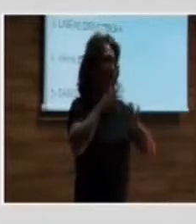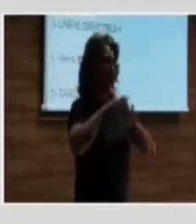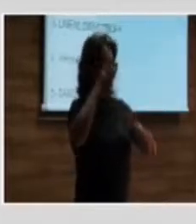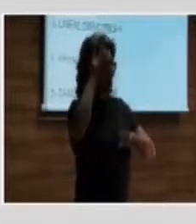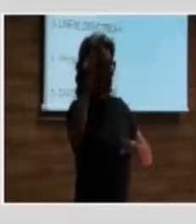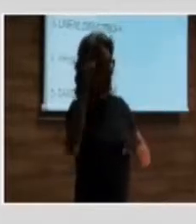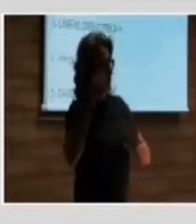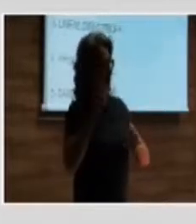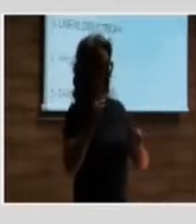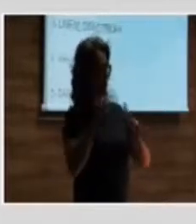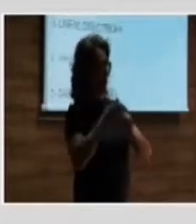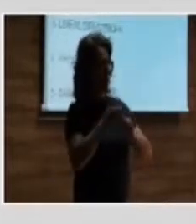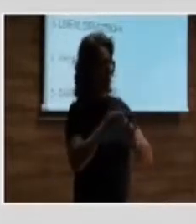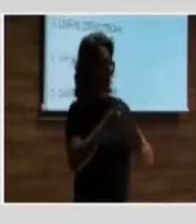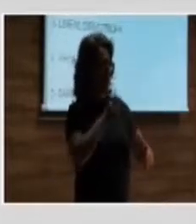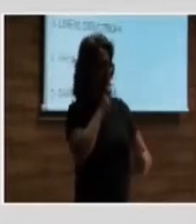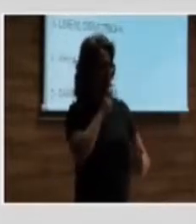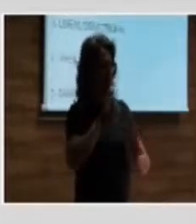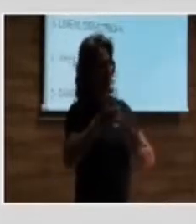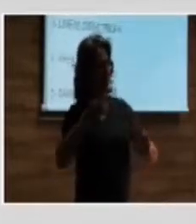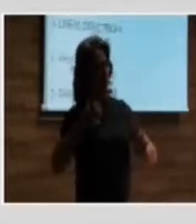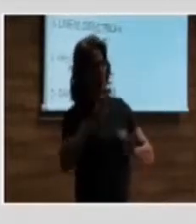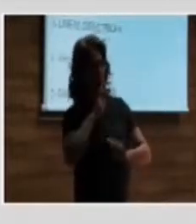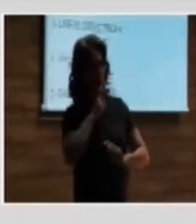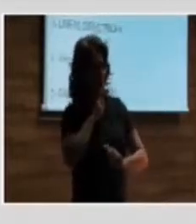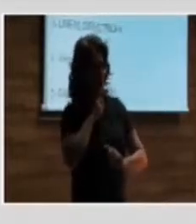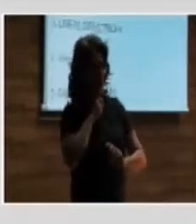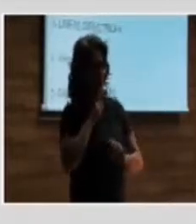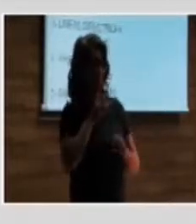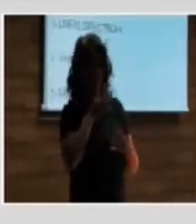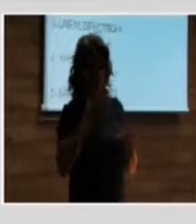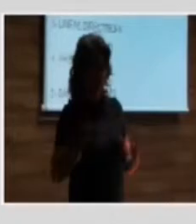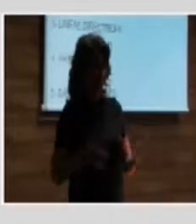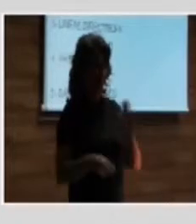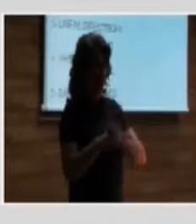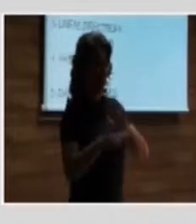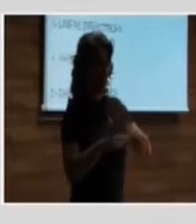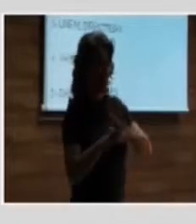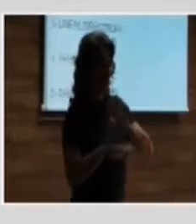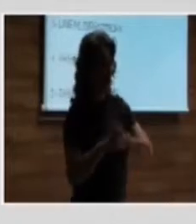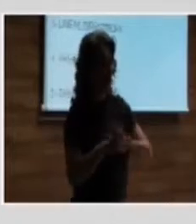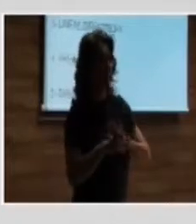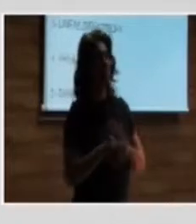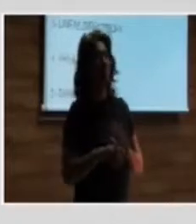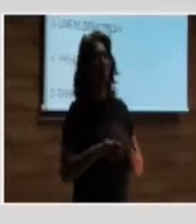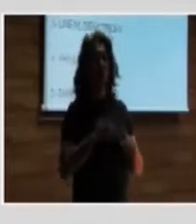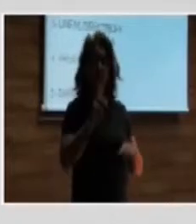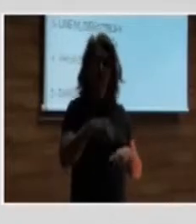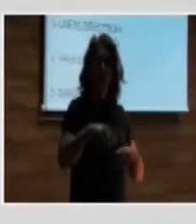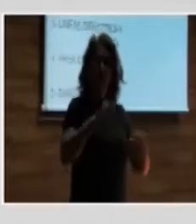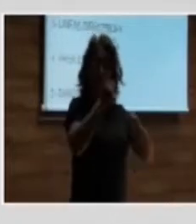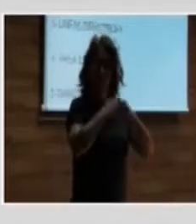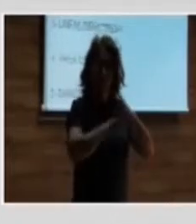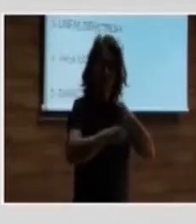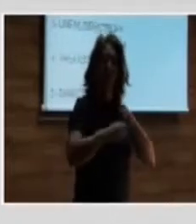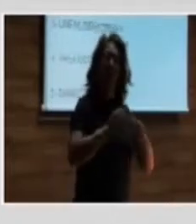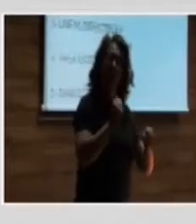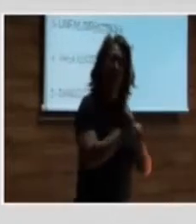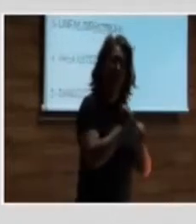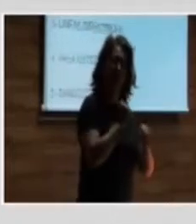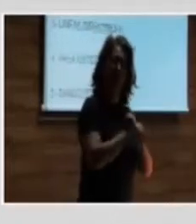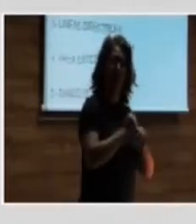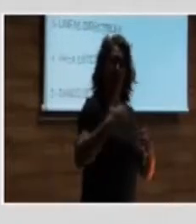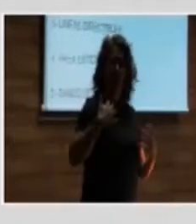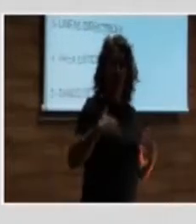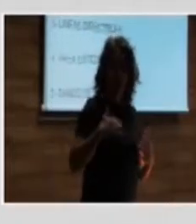políticos, quizás no está todavía en vigencia. Ha trabajado también con la obra social más grande de Argentina en cuanto a